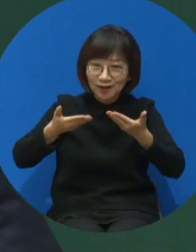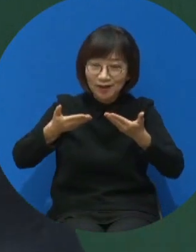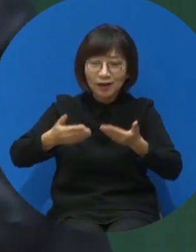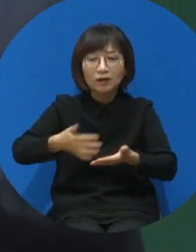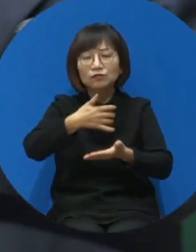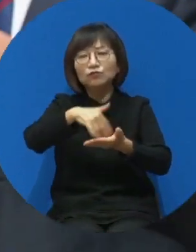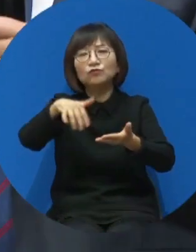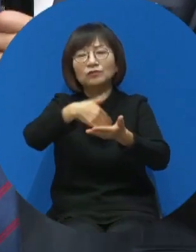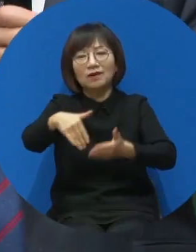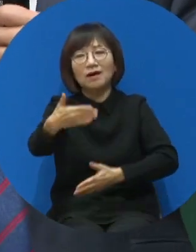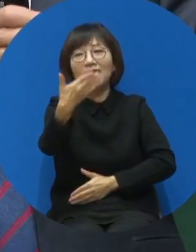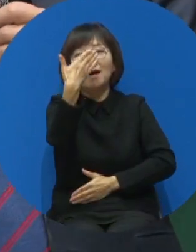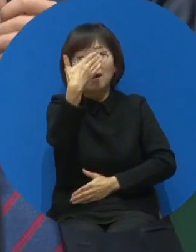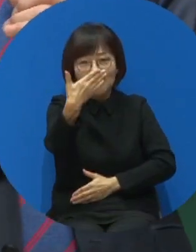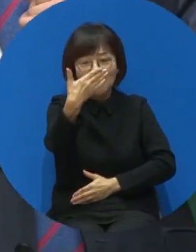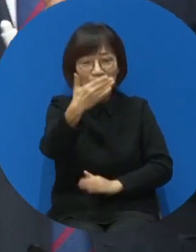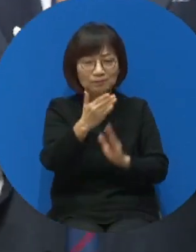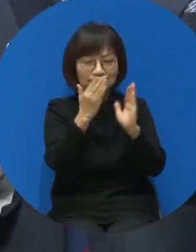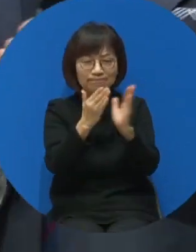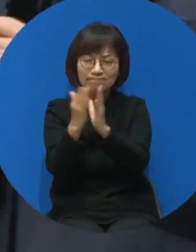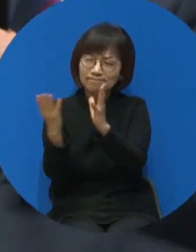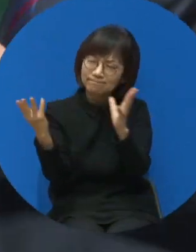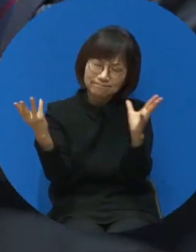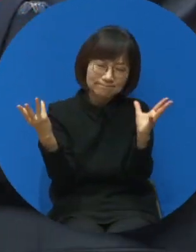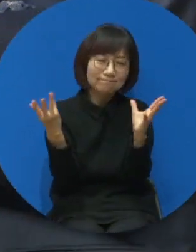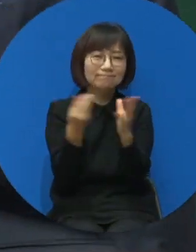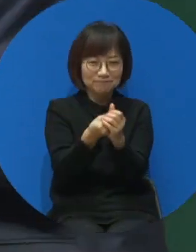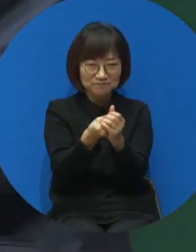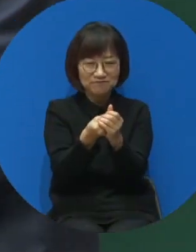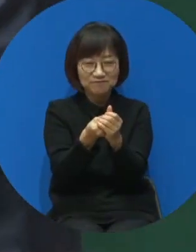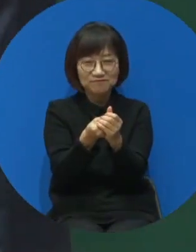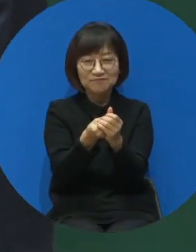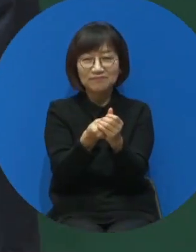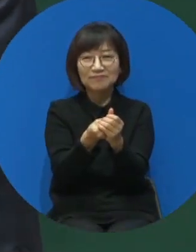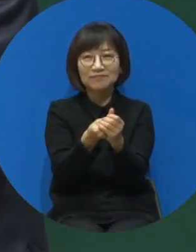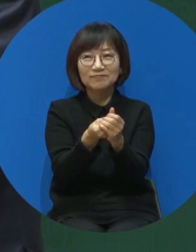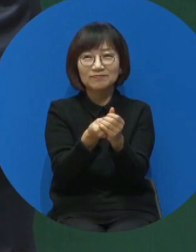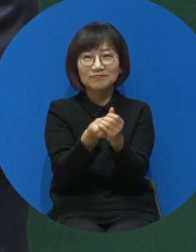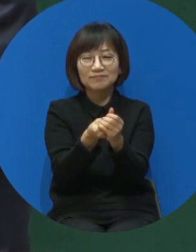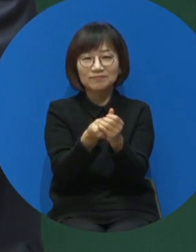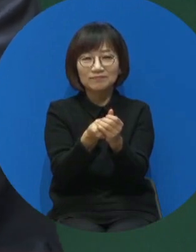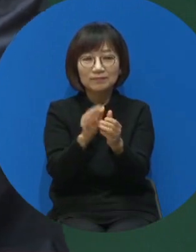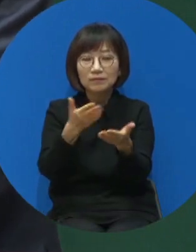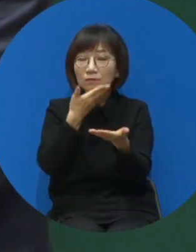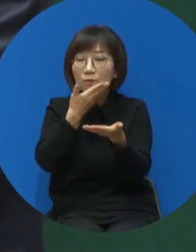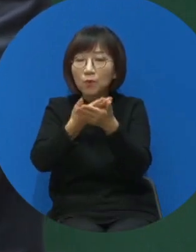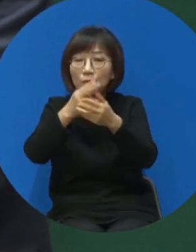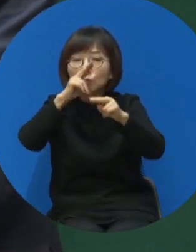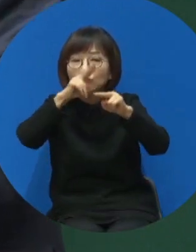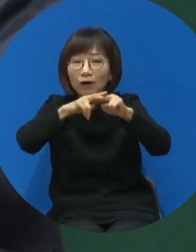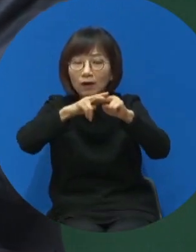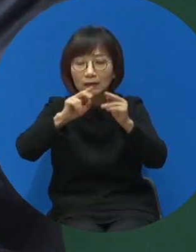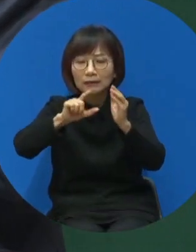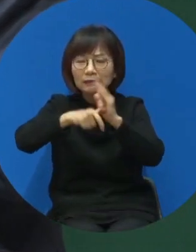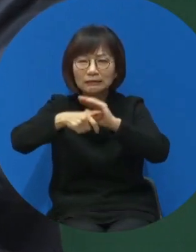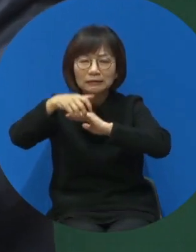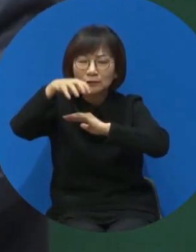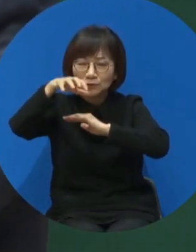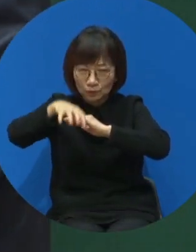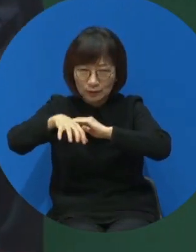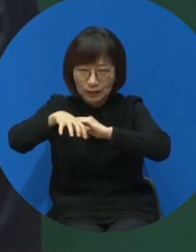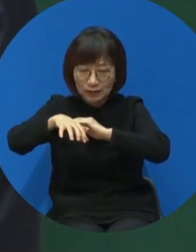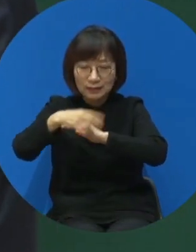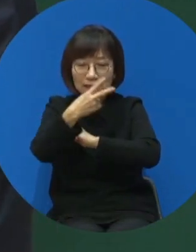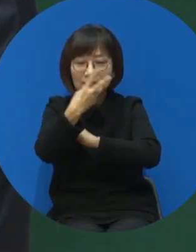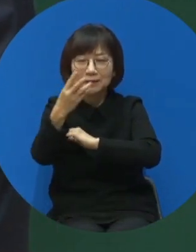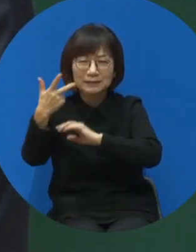ghitis en ese momento vienen las bendiciones del trono celestial pero eso se configura con nueve puntos bolsa sigan y samsung pitch el